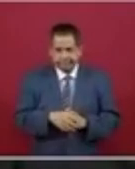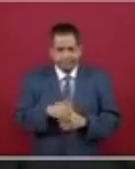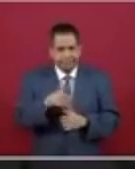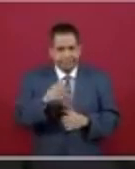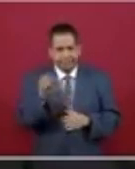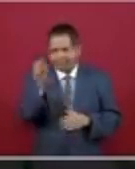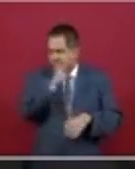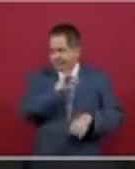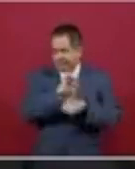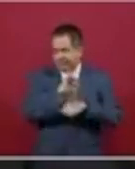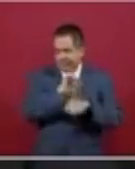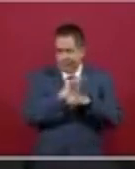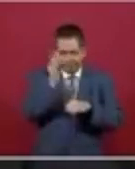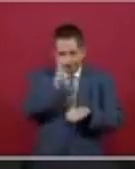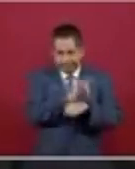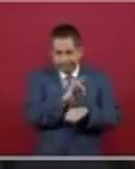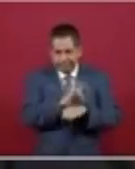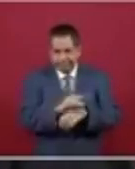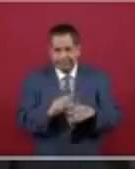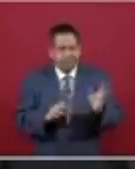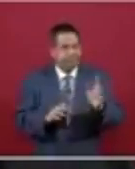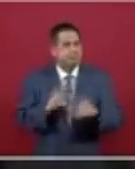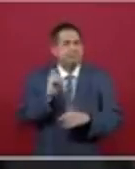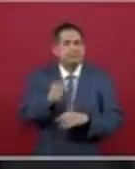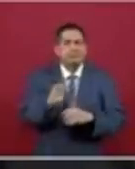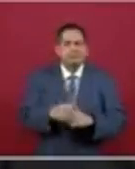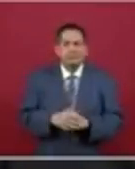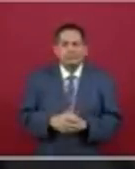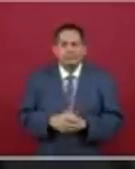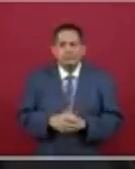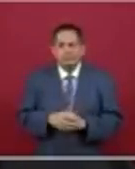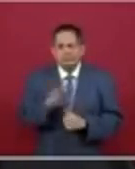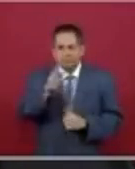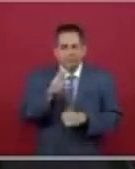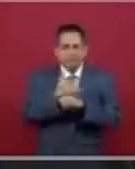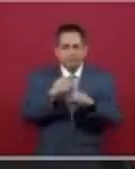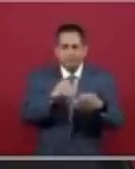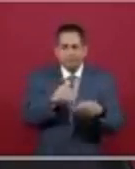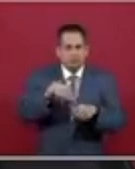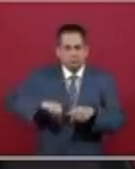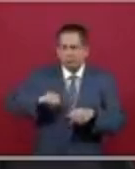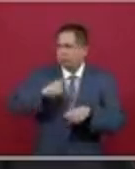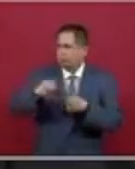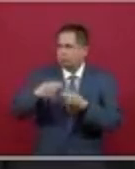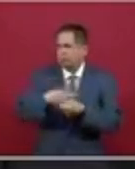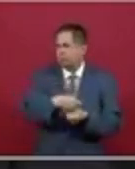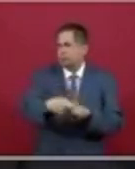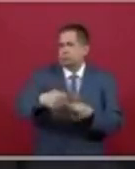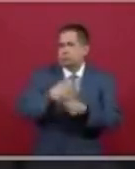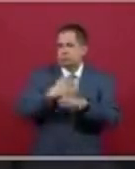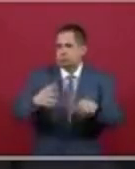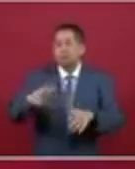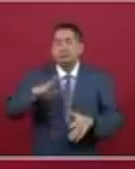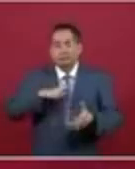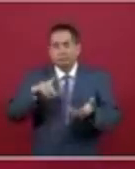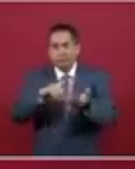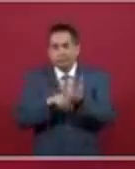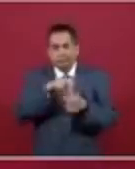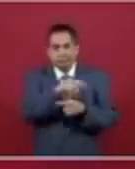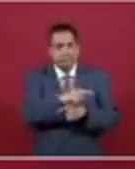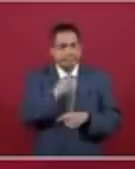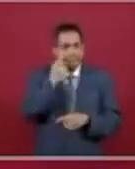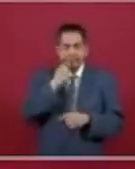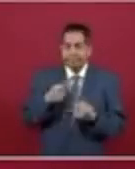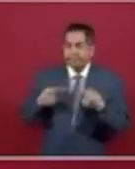farsa, que por cierto, ya tengo la información y hoy se las vamos a entregar, de que sí existe conflicto de